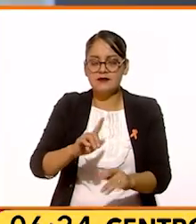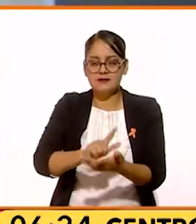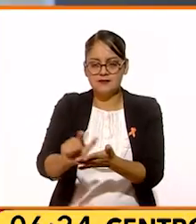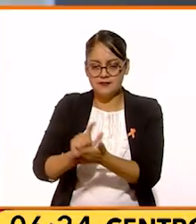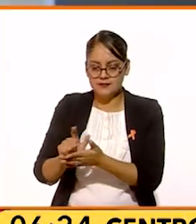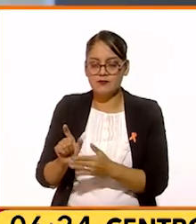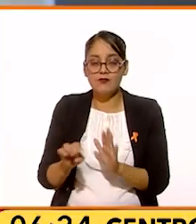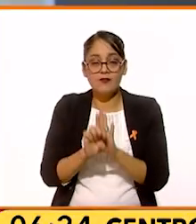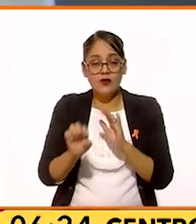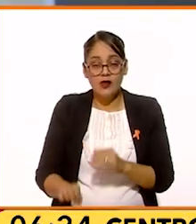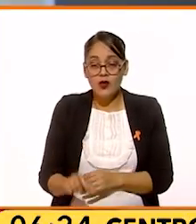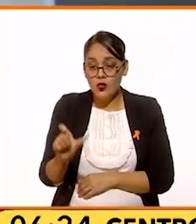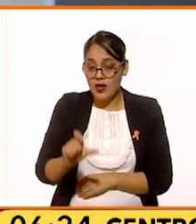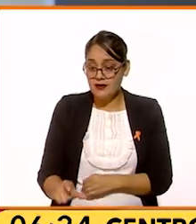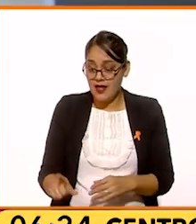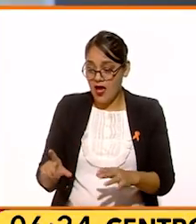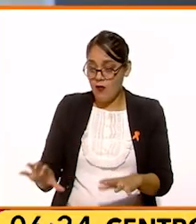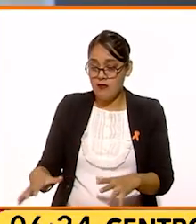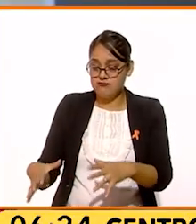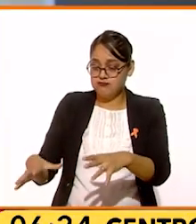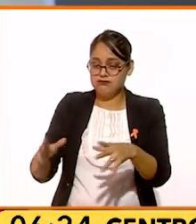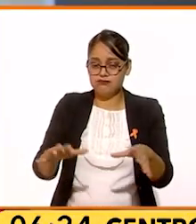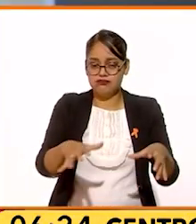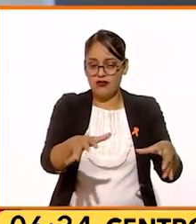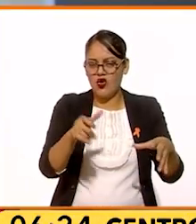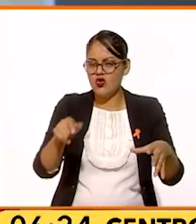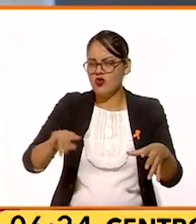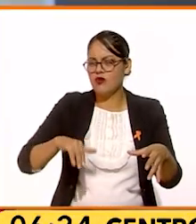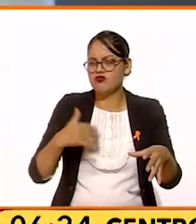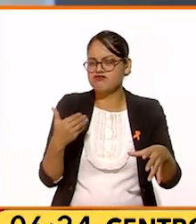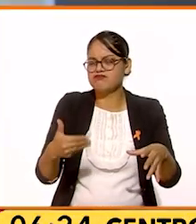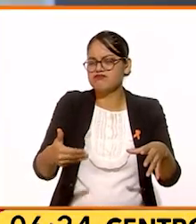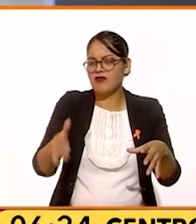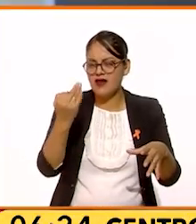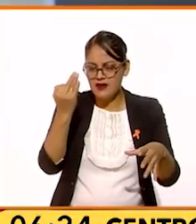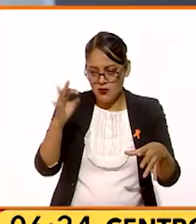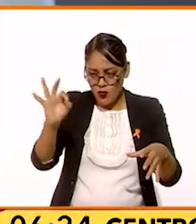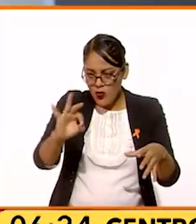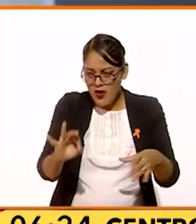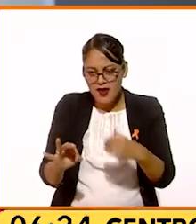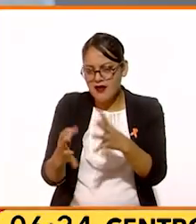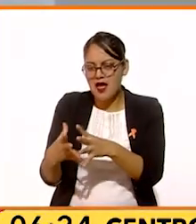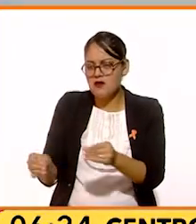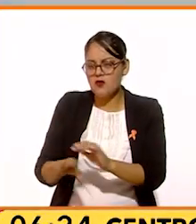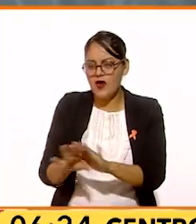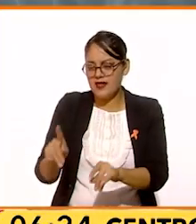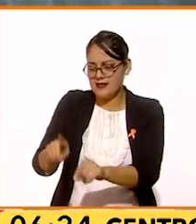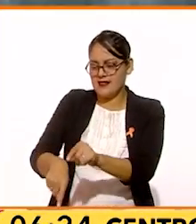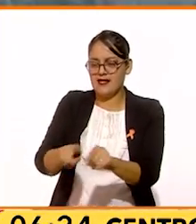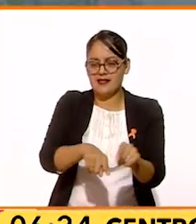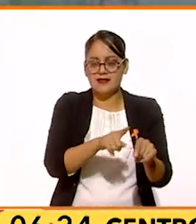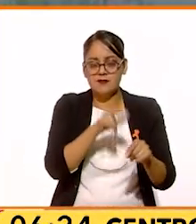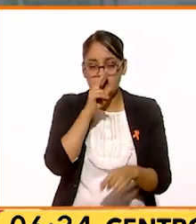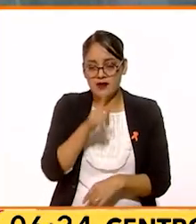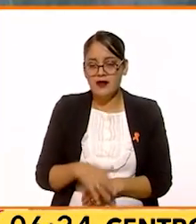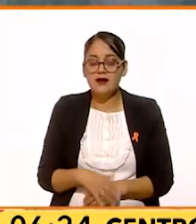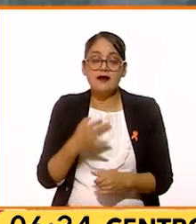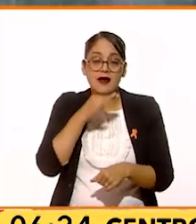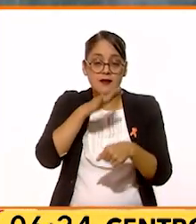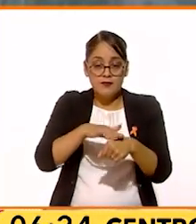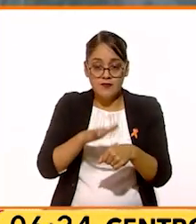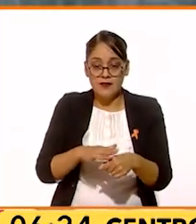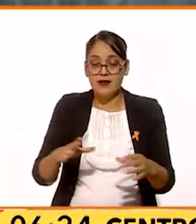medida en la que no hay criaderos, no hay mosquitos, no hay mosquitos, no hay dengue. Por eso los mensajes son muy sencillos, lapa,